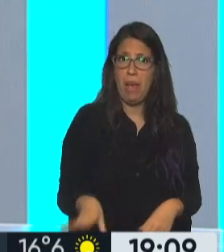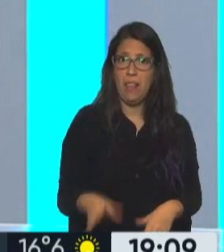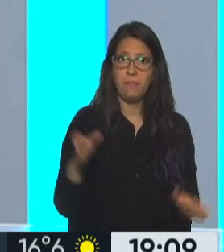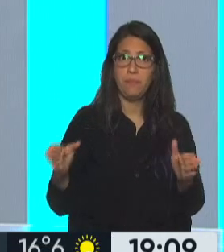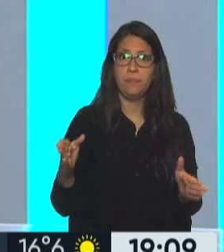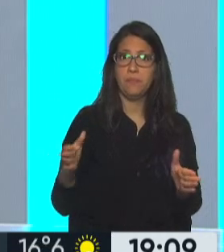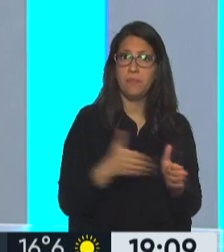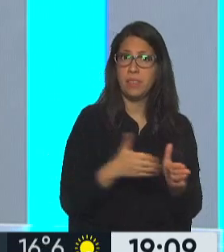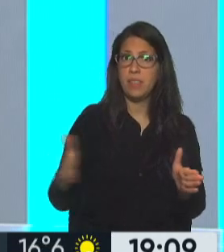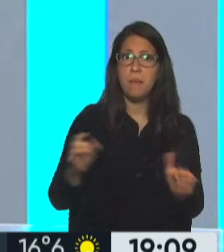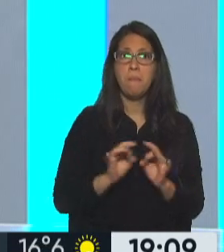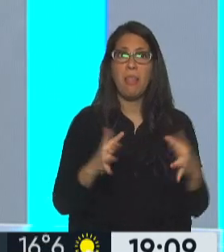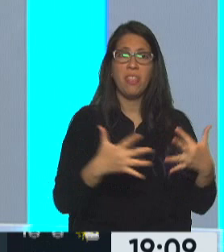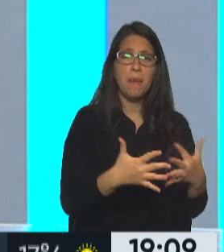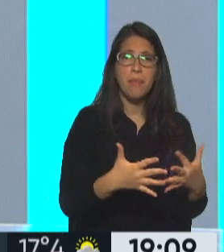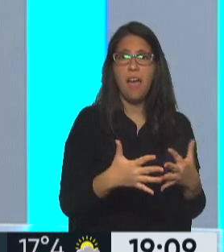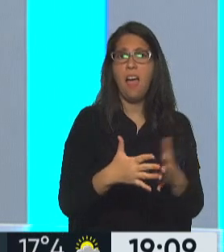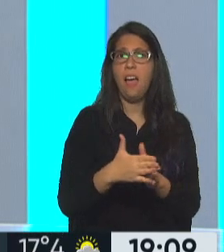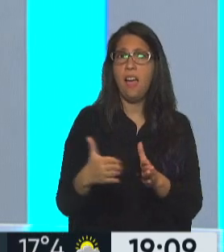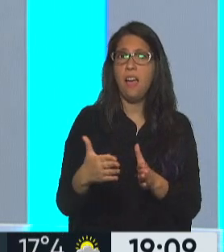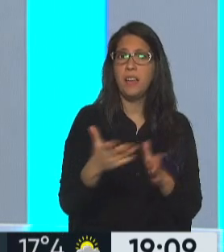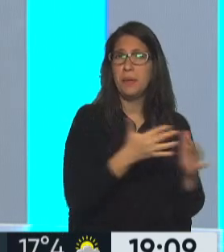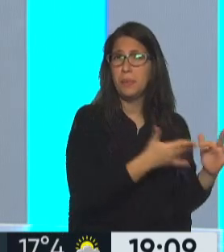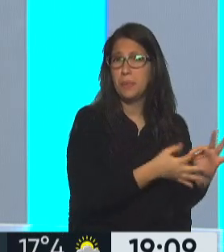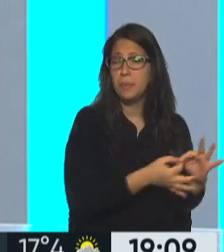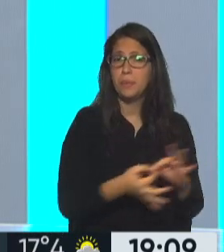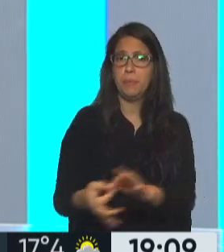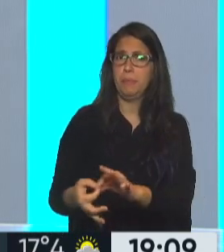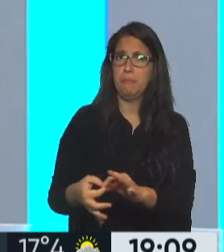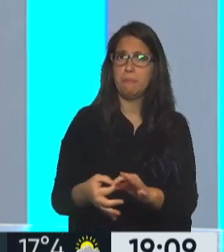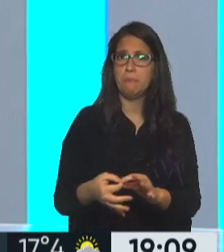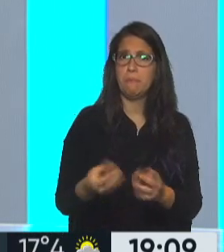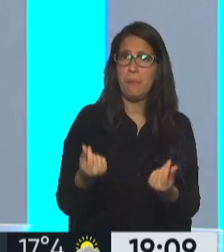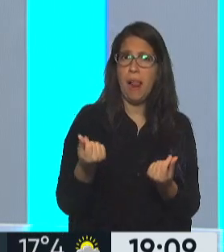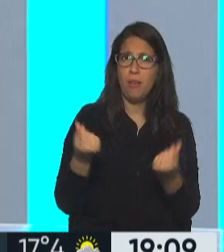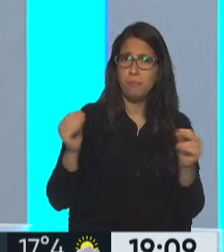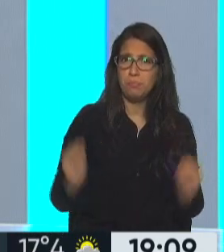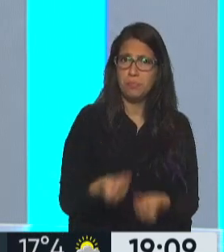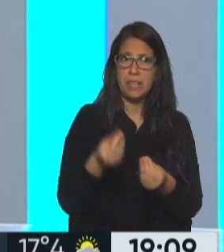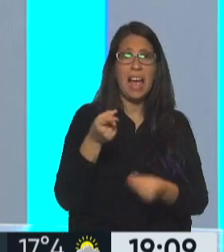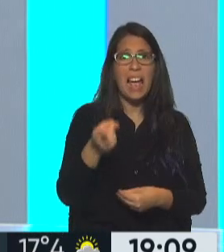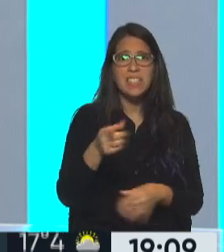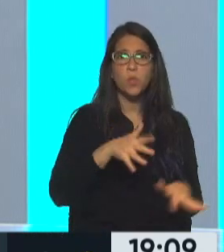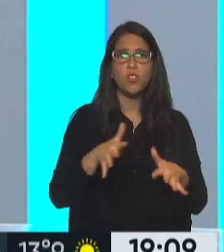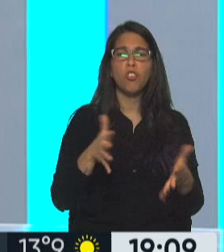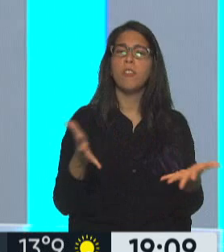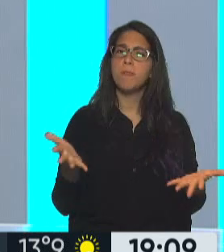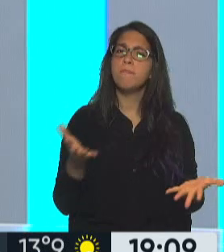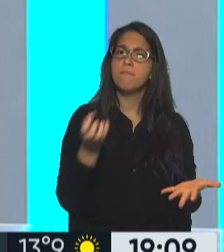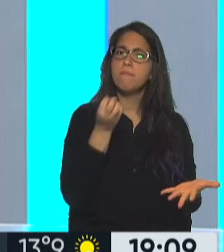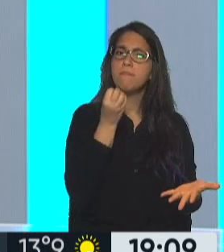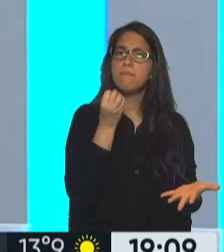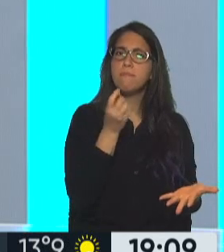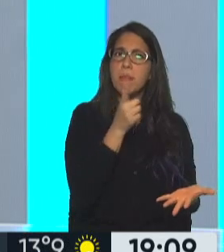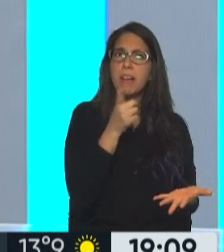periodo de macri y la pandemia y algo que venía de arrastre entonces me parece que es importante este gesto no este gesto como lo que se ha hecho